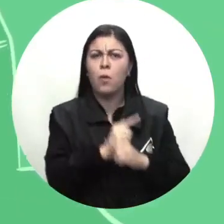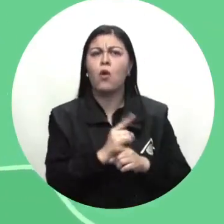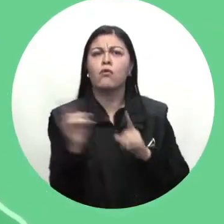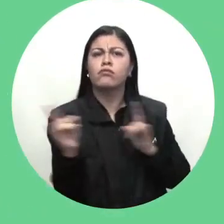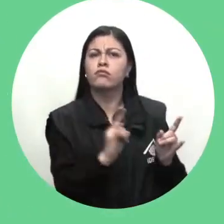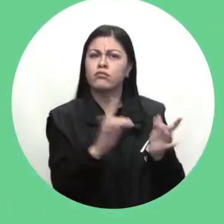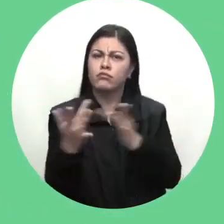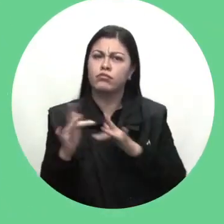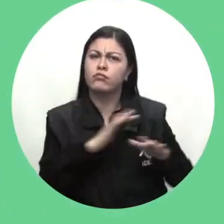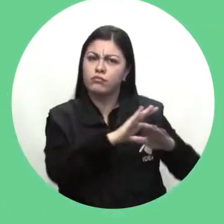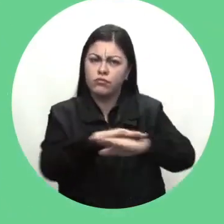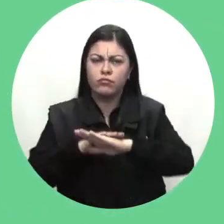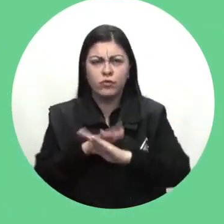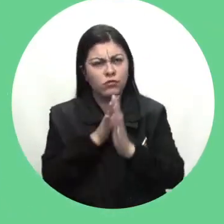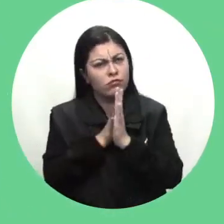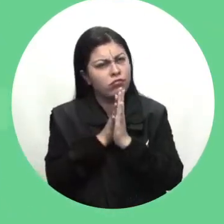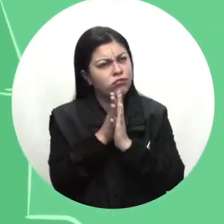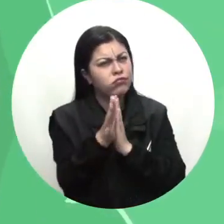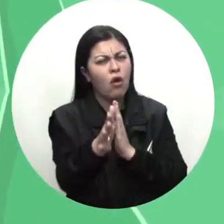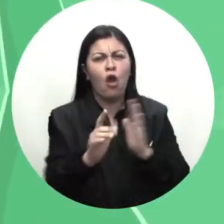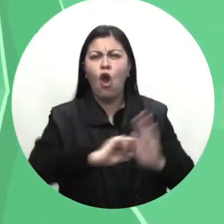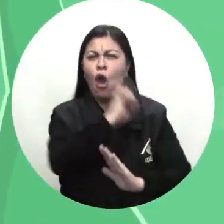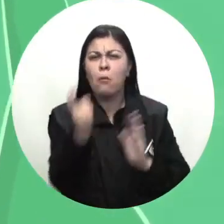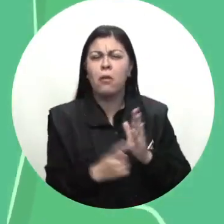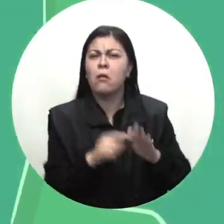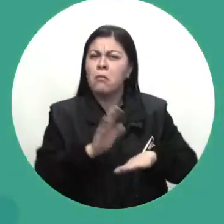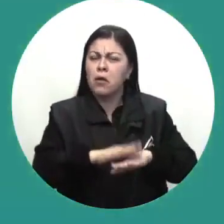tiempo real, detallada, satelital,